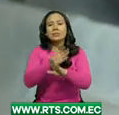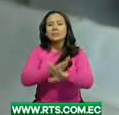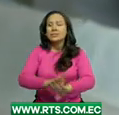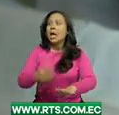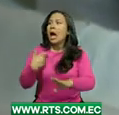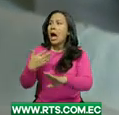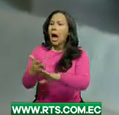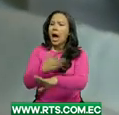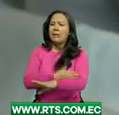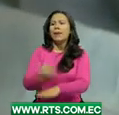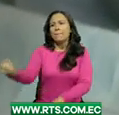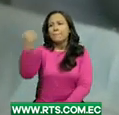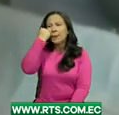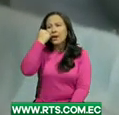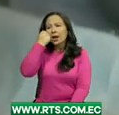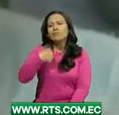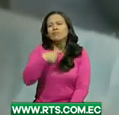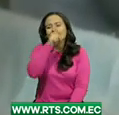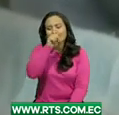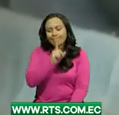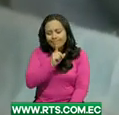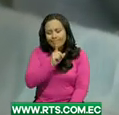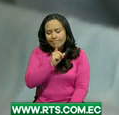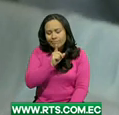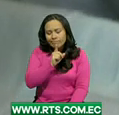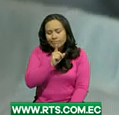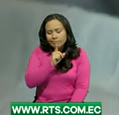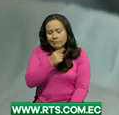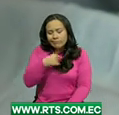antes me pegaba y yo me quedaba callada porque como